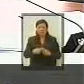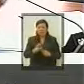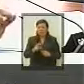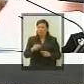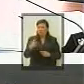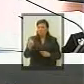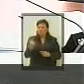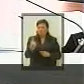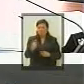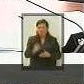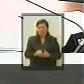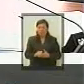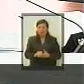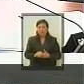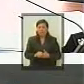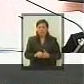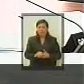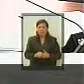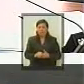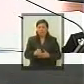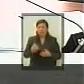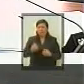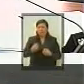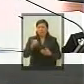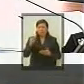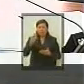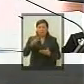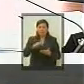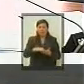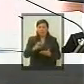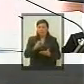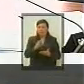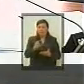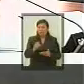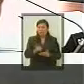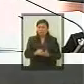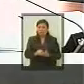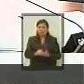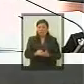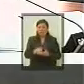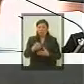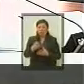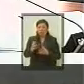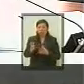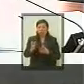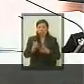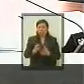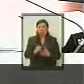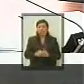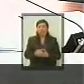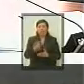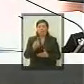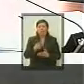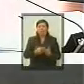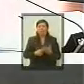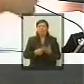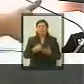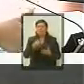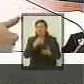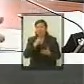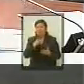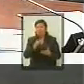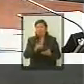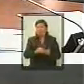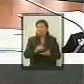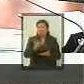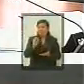solamente los los pasajes aéreos sino la carga porque los medicamentos allá